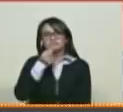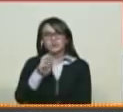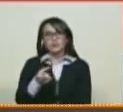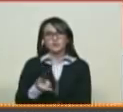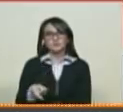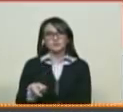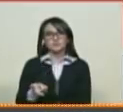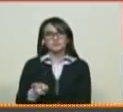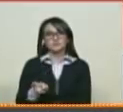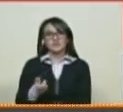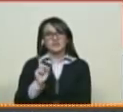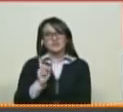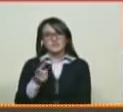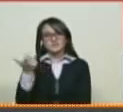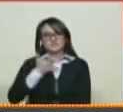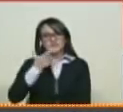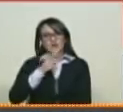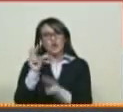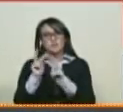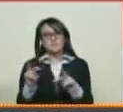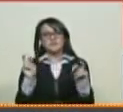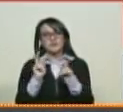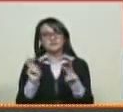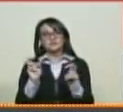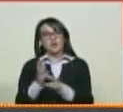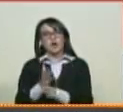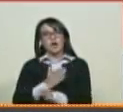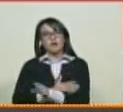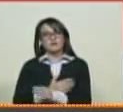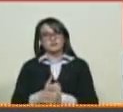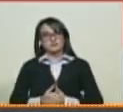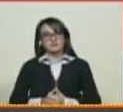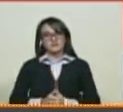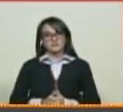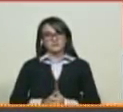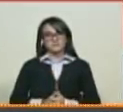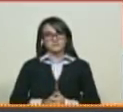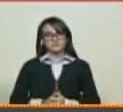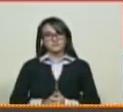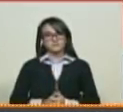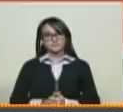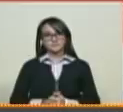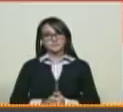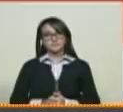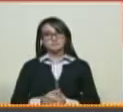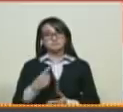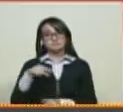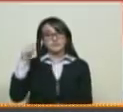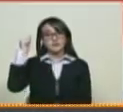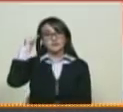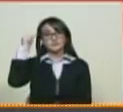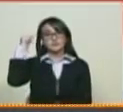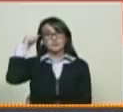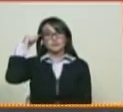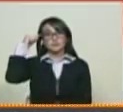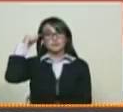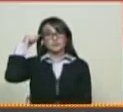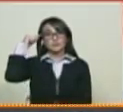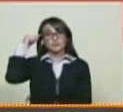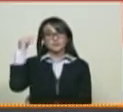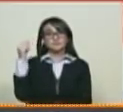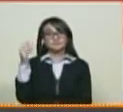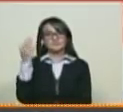hay una investigación seria, profunda, entonces puede quedar en la mente de quienes perpetran